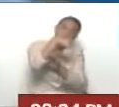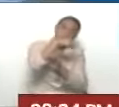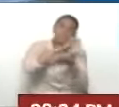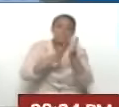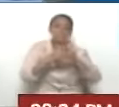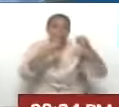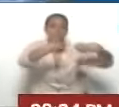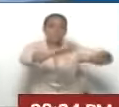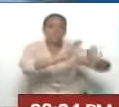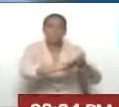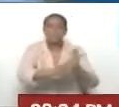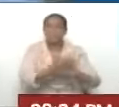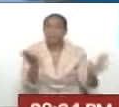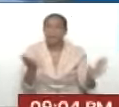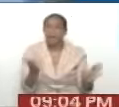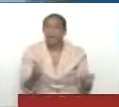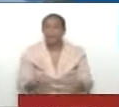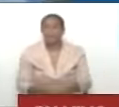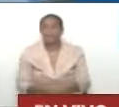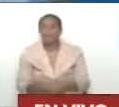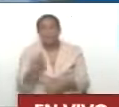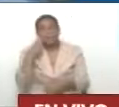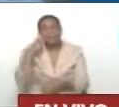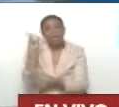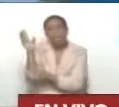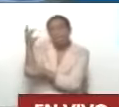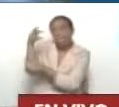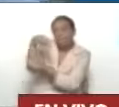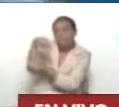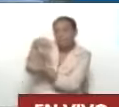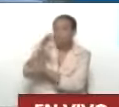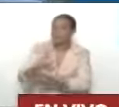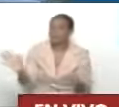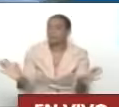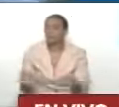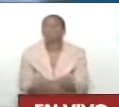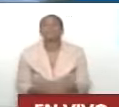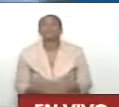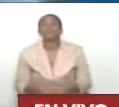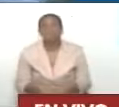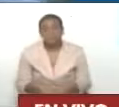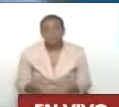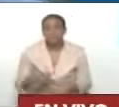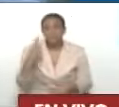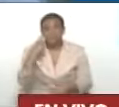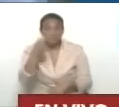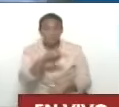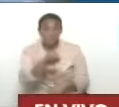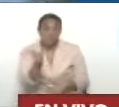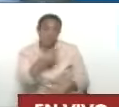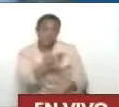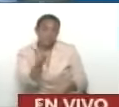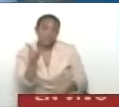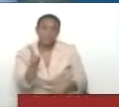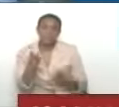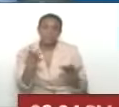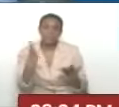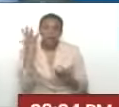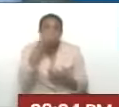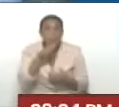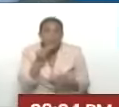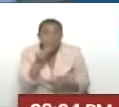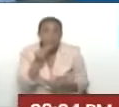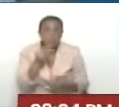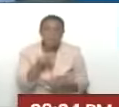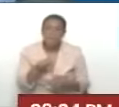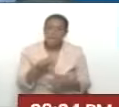la caraotica. Después la veía seca por allá al mes, ¿no? Pero que esta generación